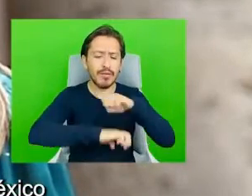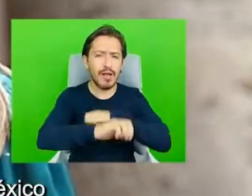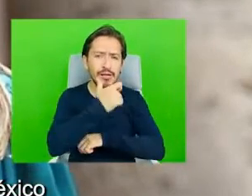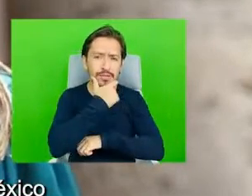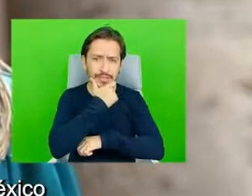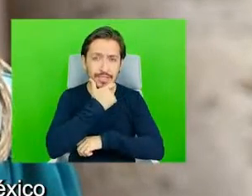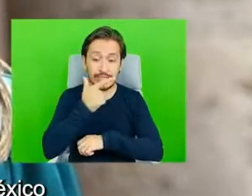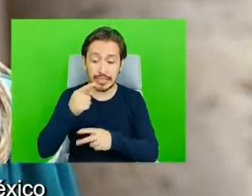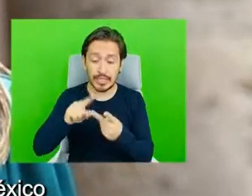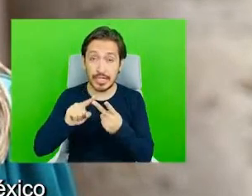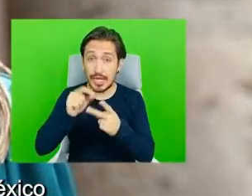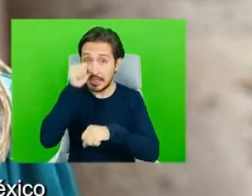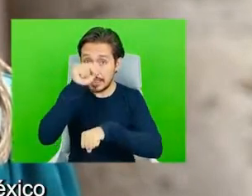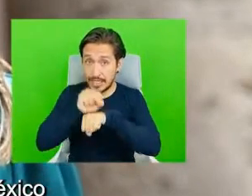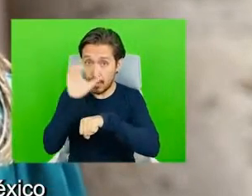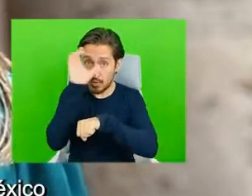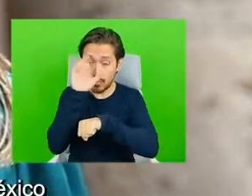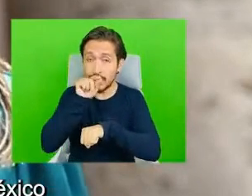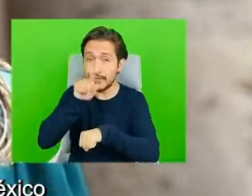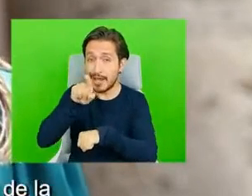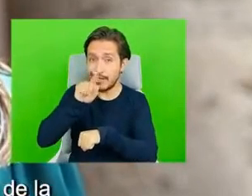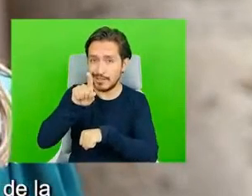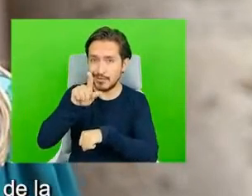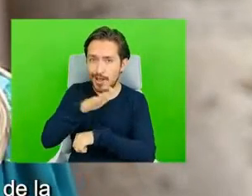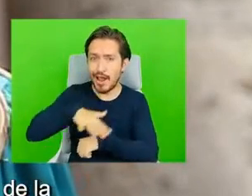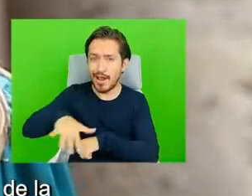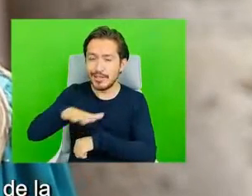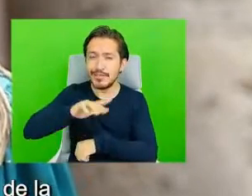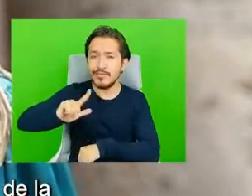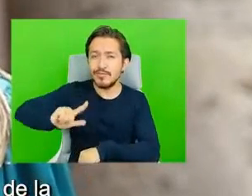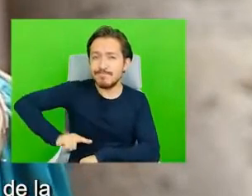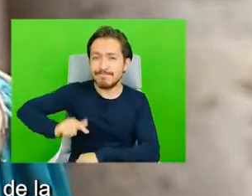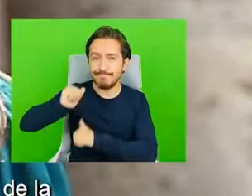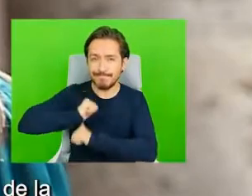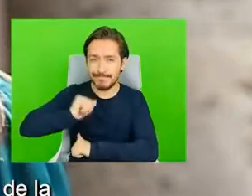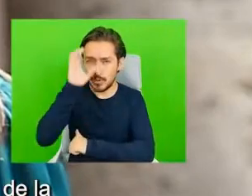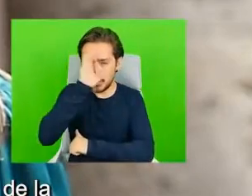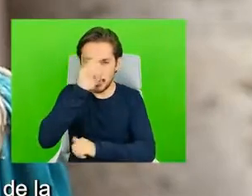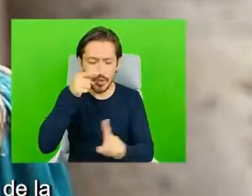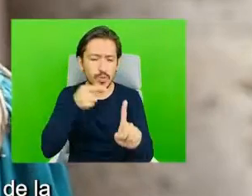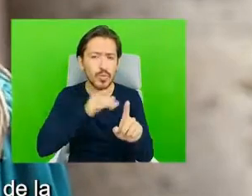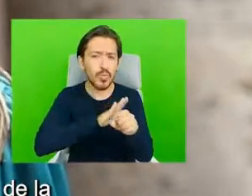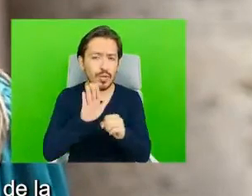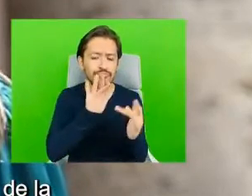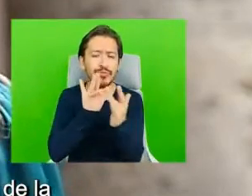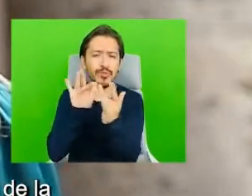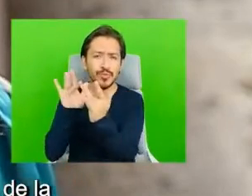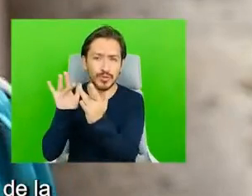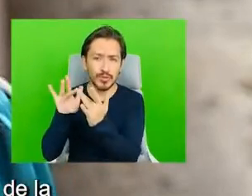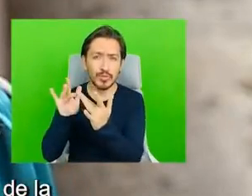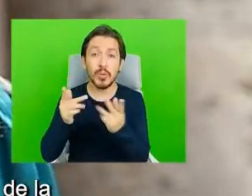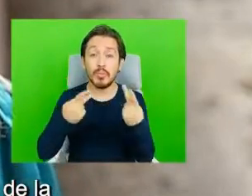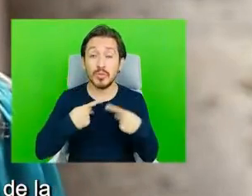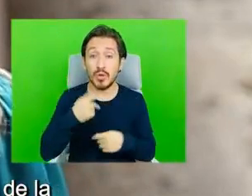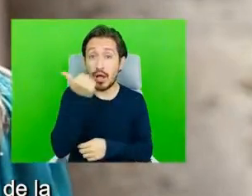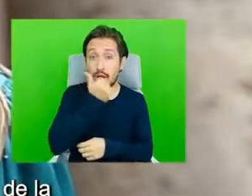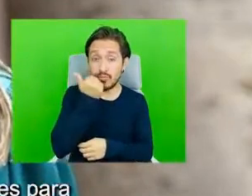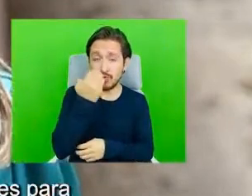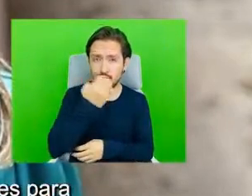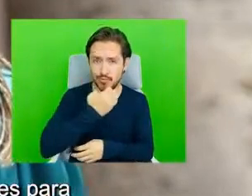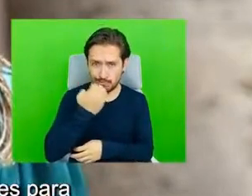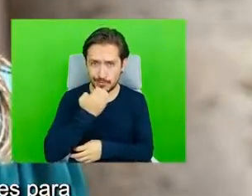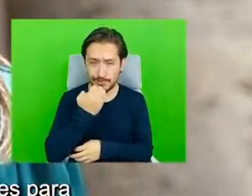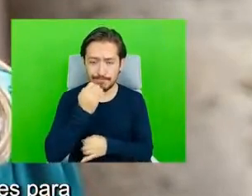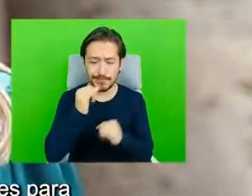Council México y la Secretaría de Cultura de Jalisco, que busca enriquecer un diálogo con miembros de la academia, del sector privado,